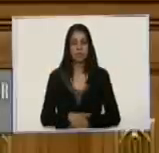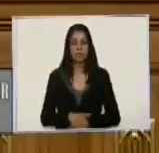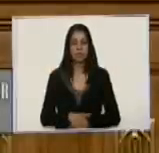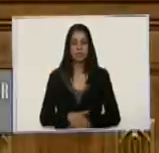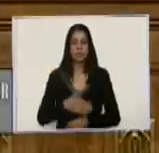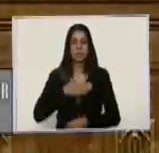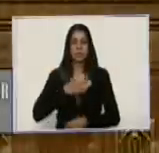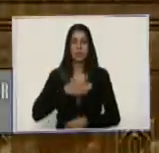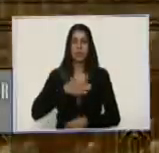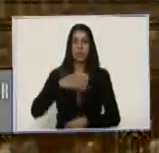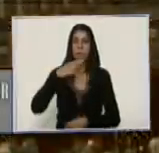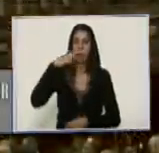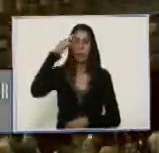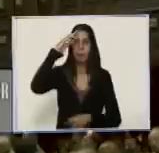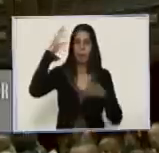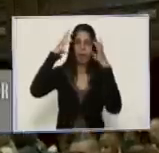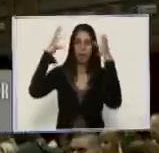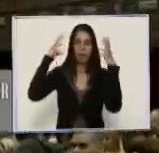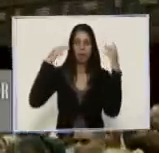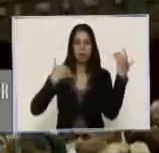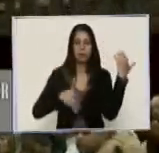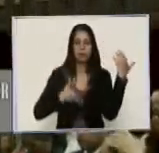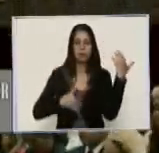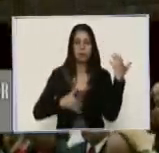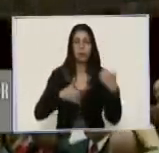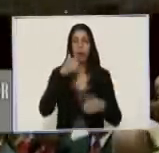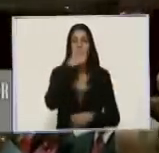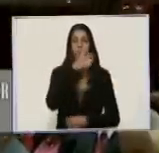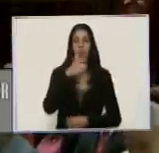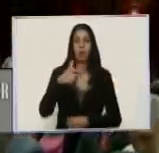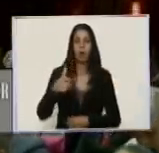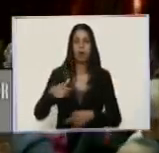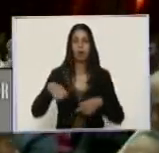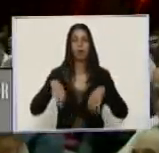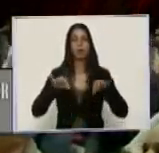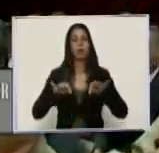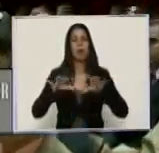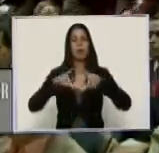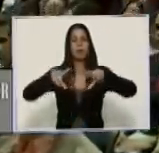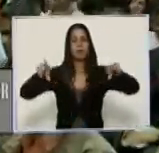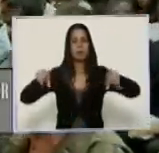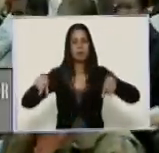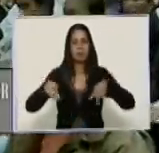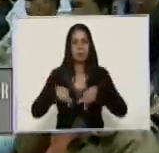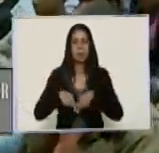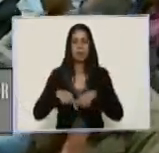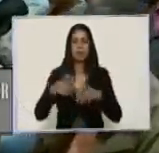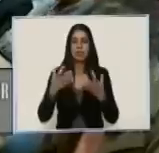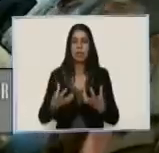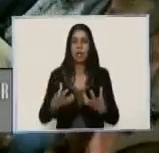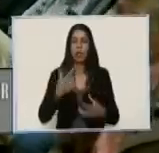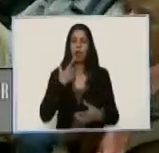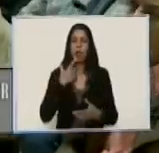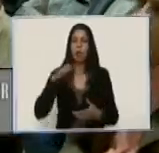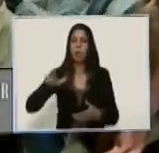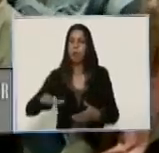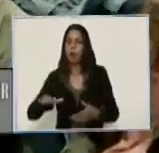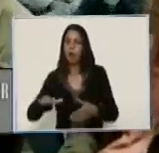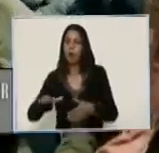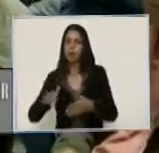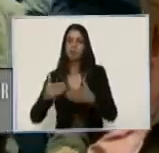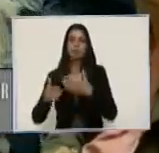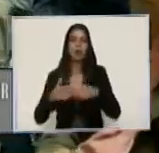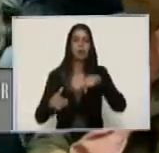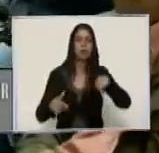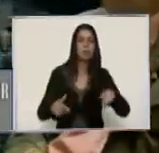Primera, el pueblo es como cuero seco. Si nos pisan por un lado, por el otro lado nos vamos a